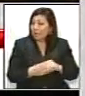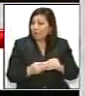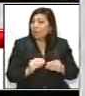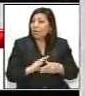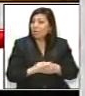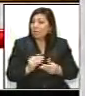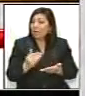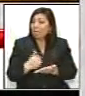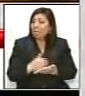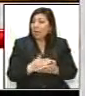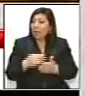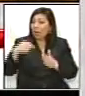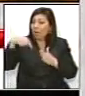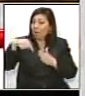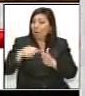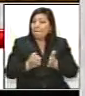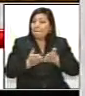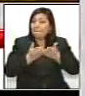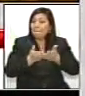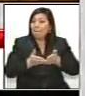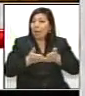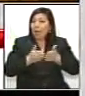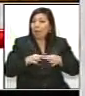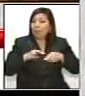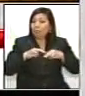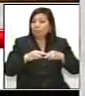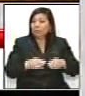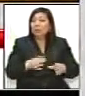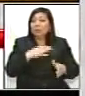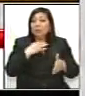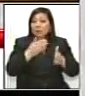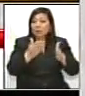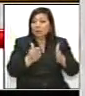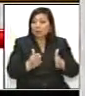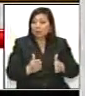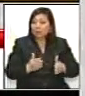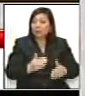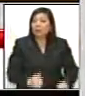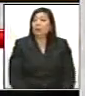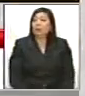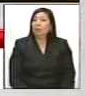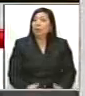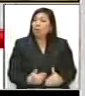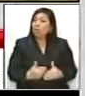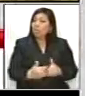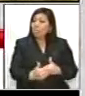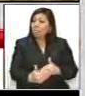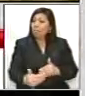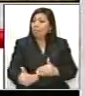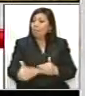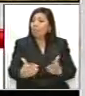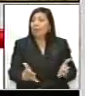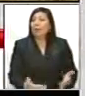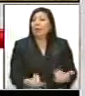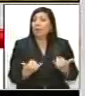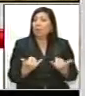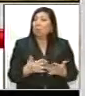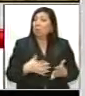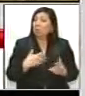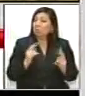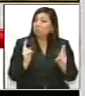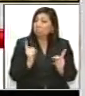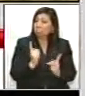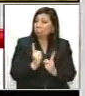una parte de un fondo marino, siendo en la actualidad un cementerio paleontológico, que a lo largo del recorrido de este podemos